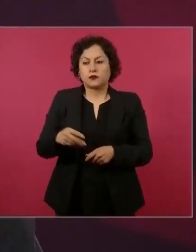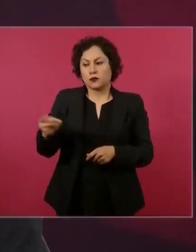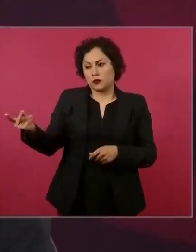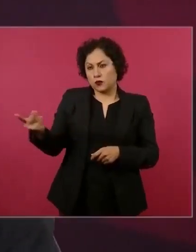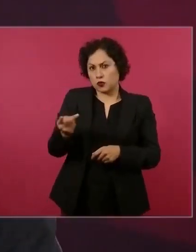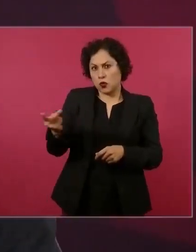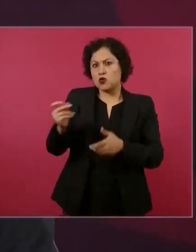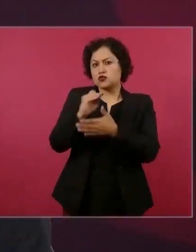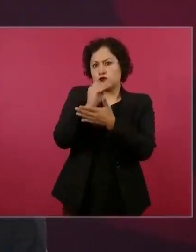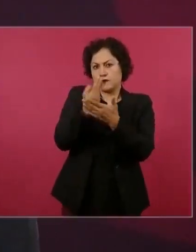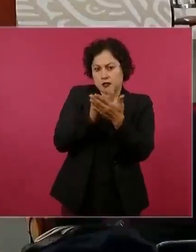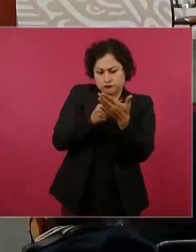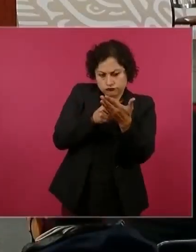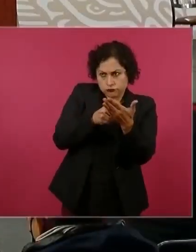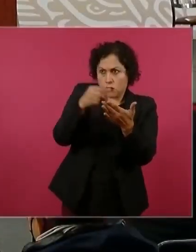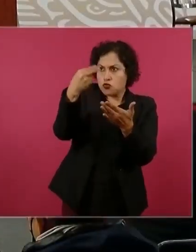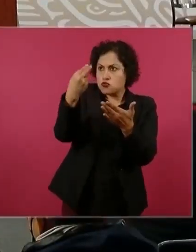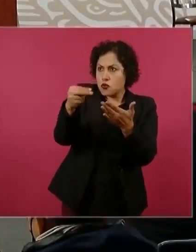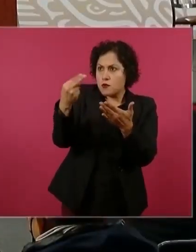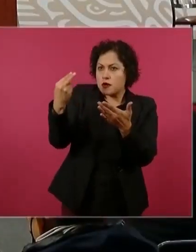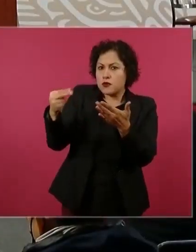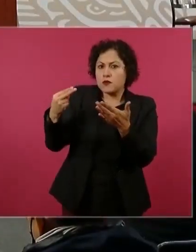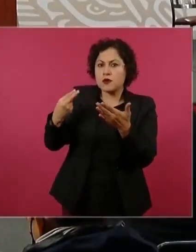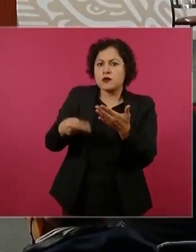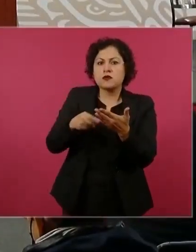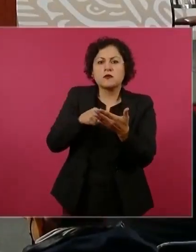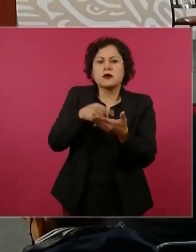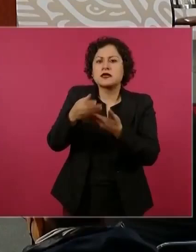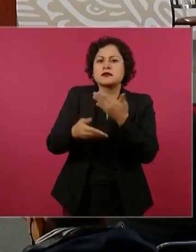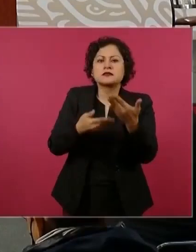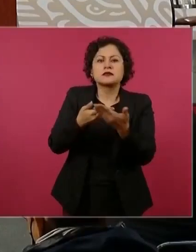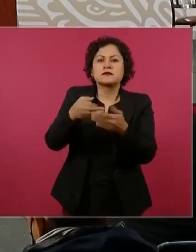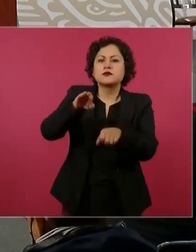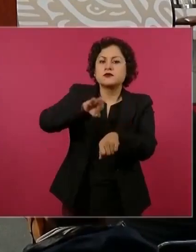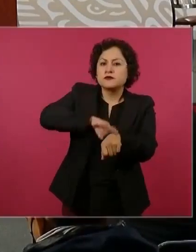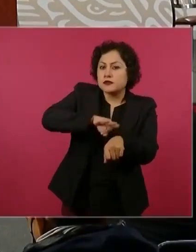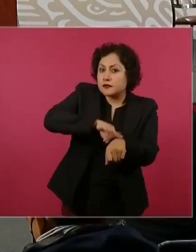ellos productos farmacéuticos, servicios de salud